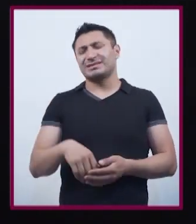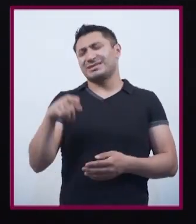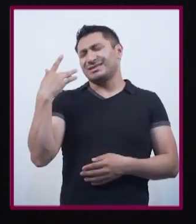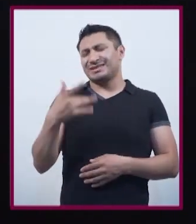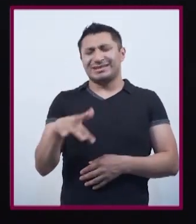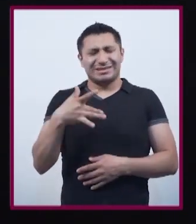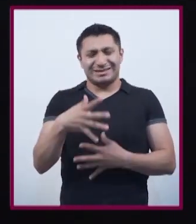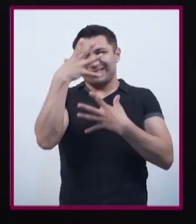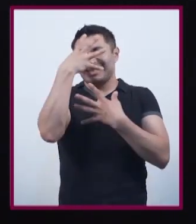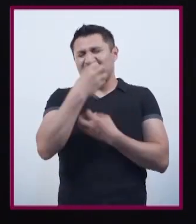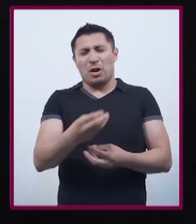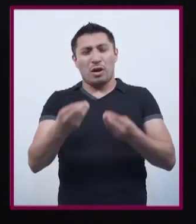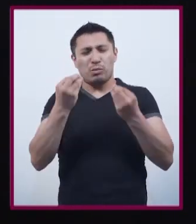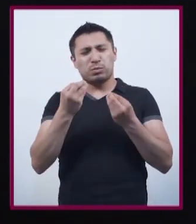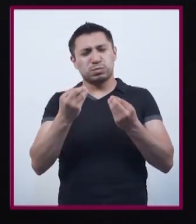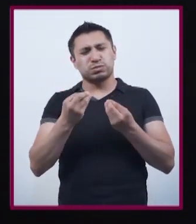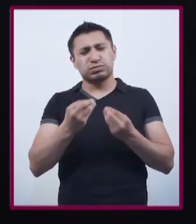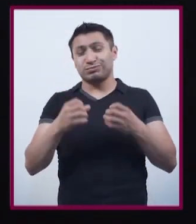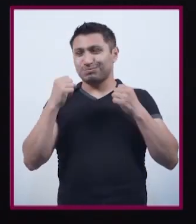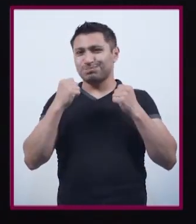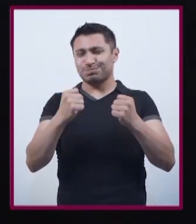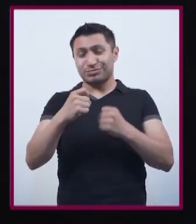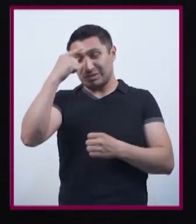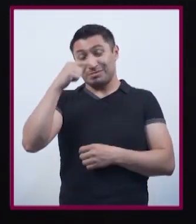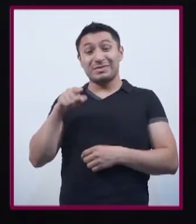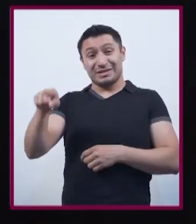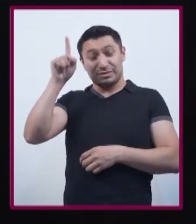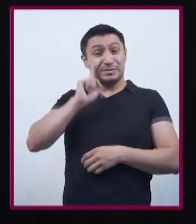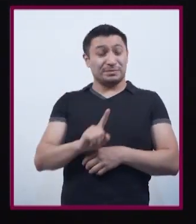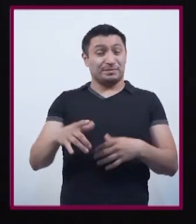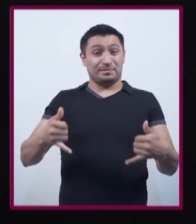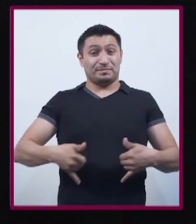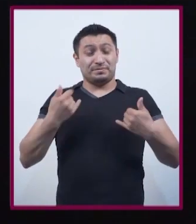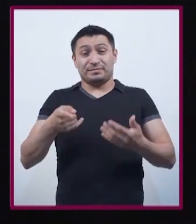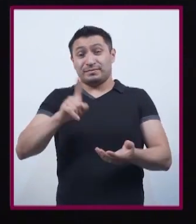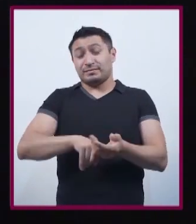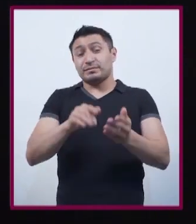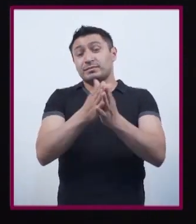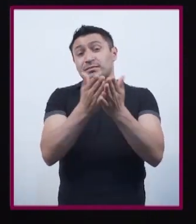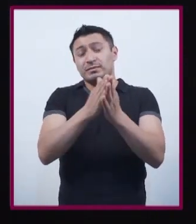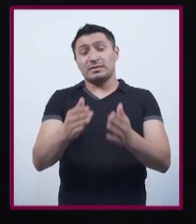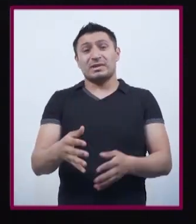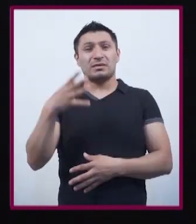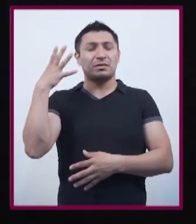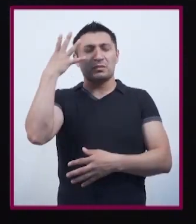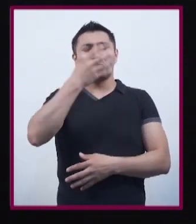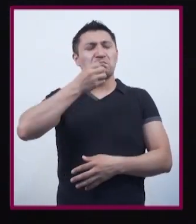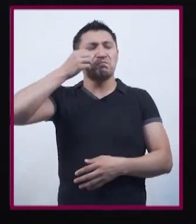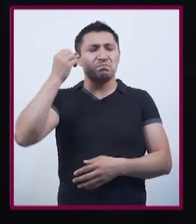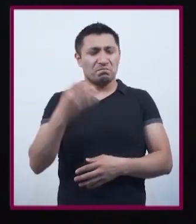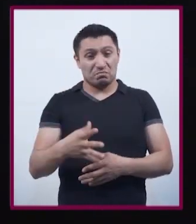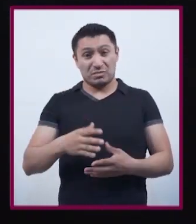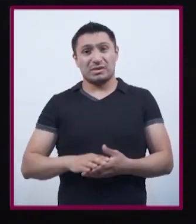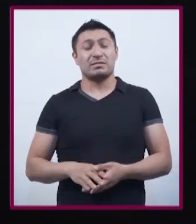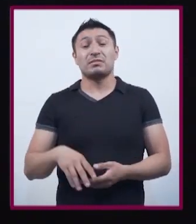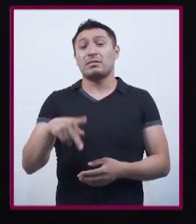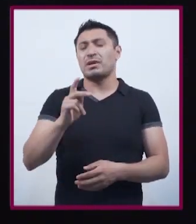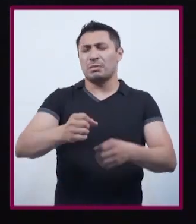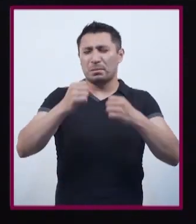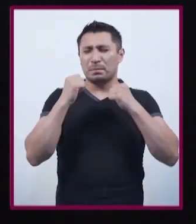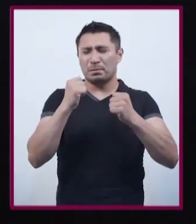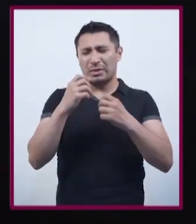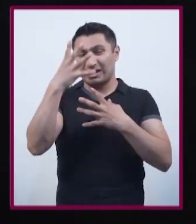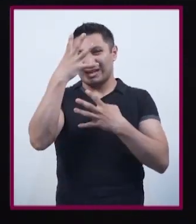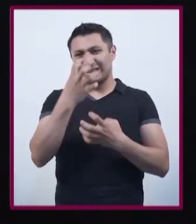su novio, un hombre llamado Rogelio Ureta, decidió suicidarse. El dolor de la muerte fue tan intenso para la